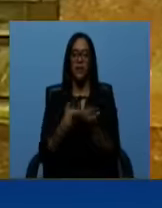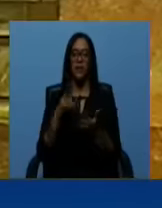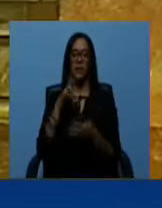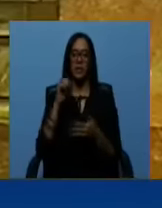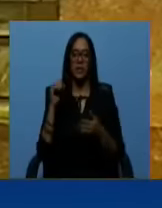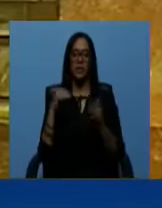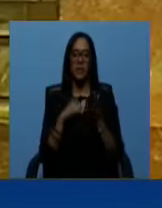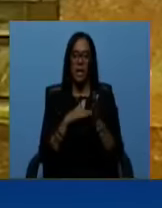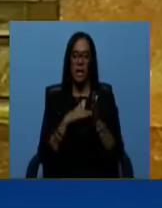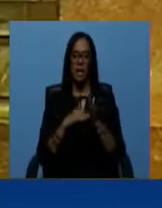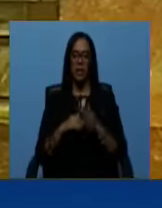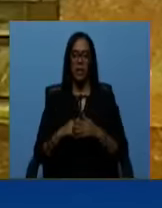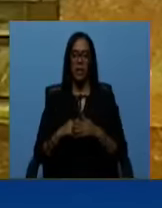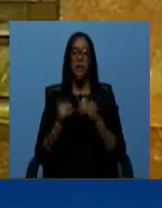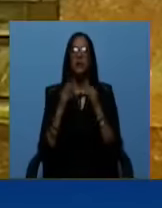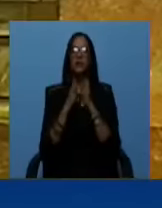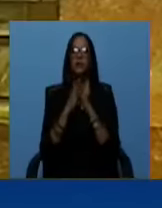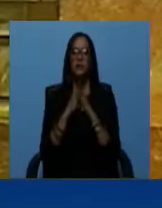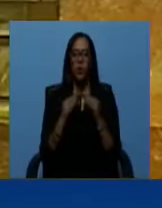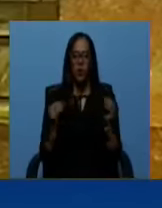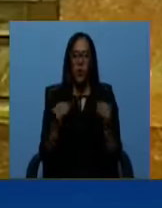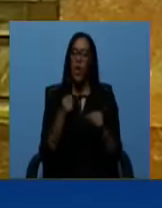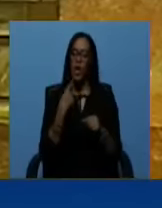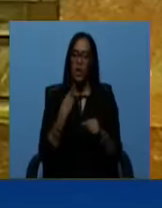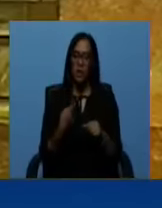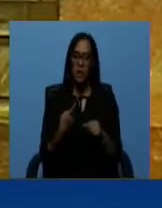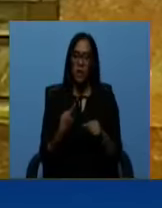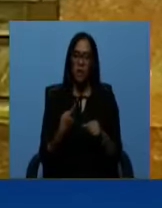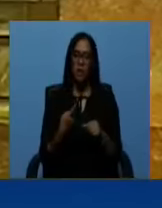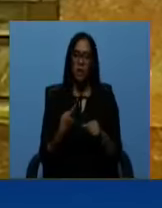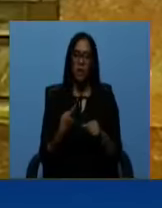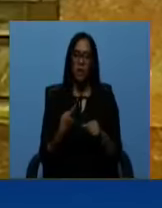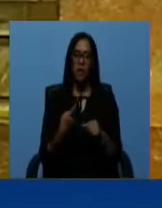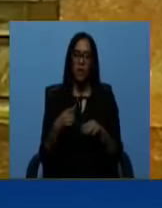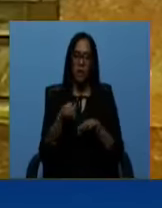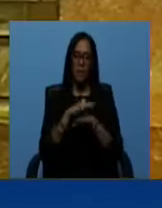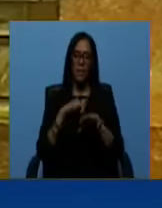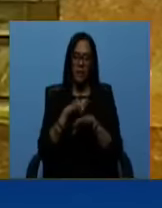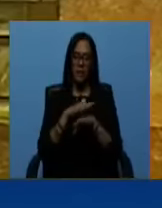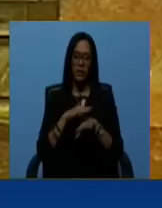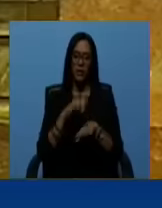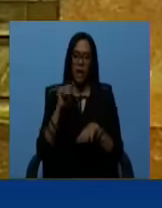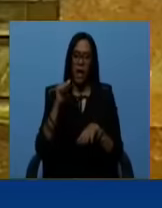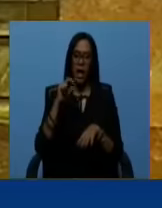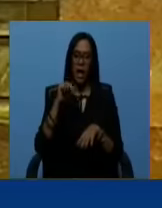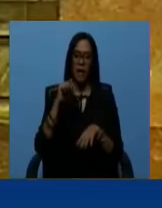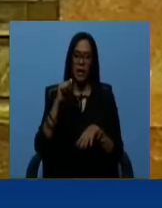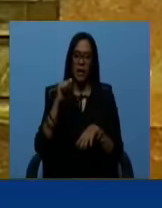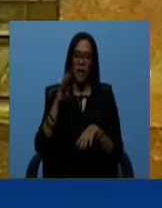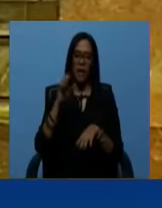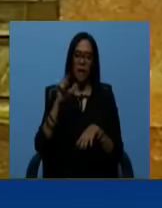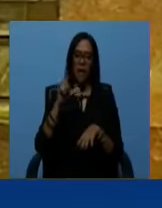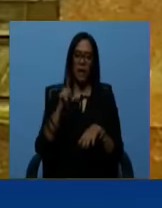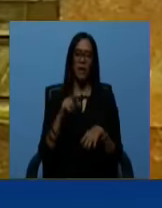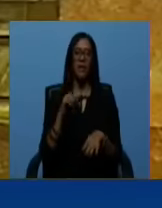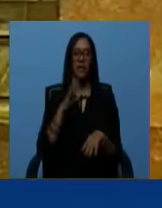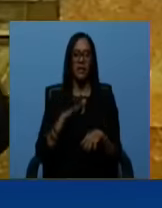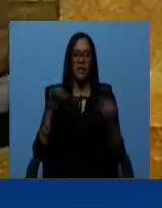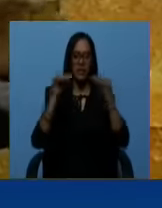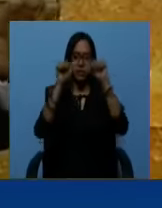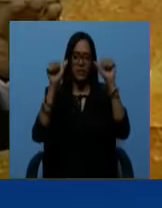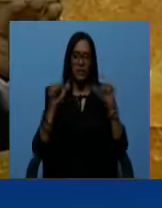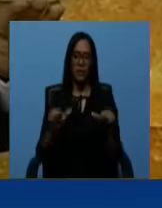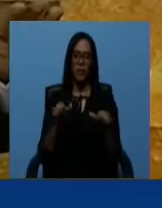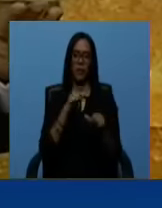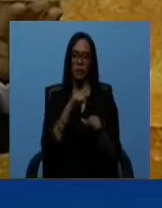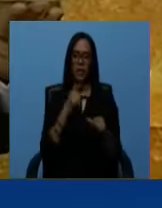1.300.000. Todo, y les digo, ministra Anabel, está ese sistema que